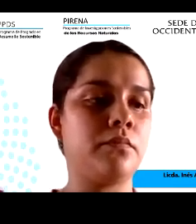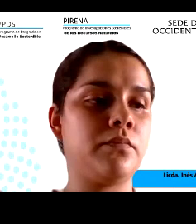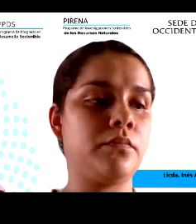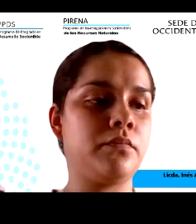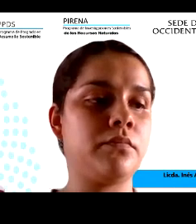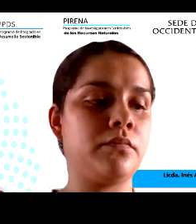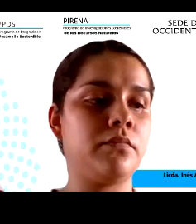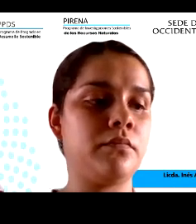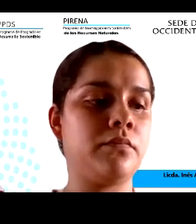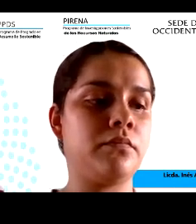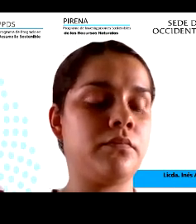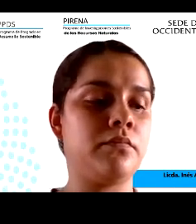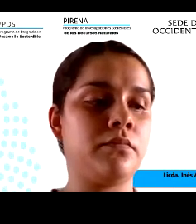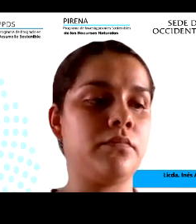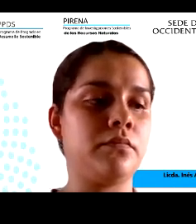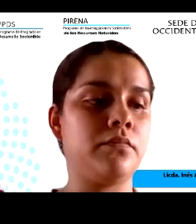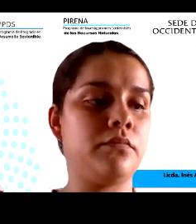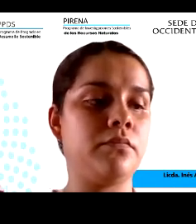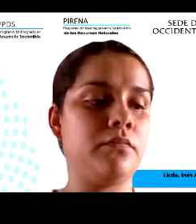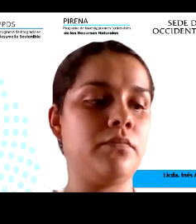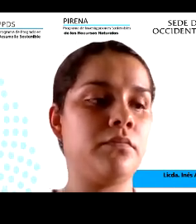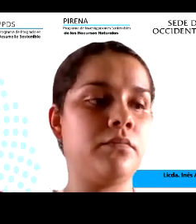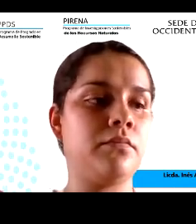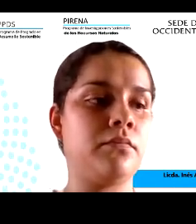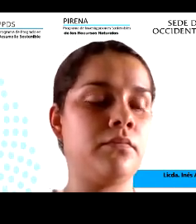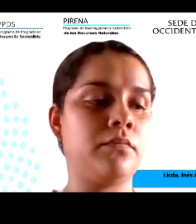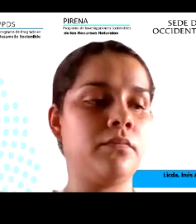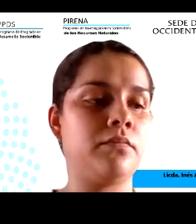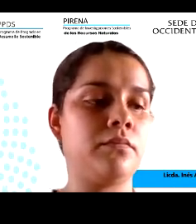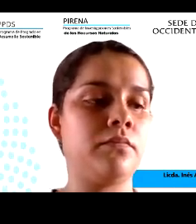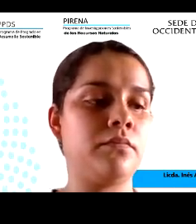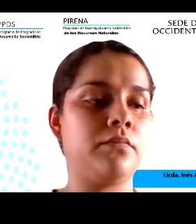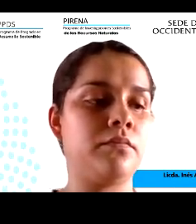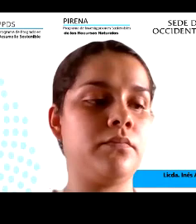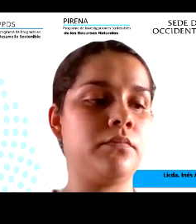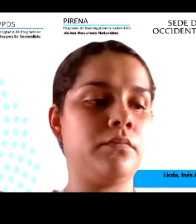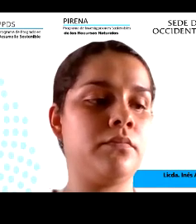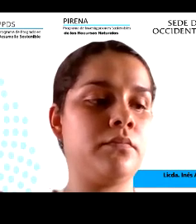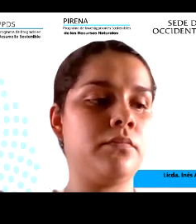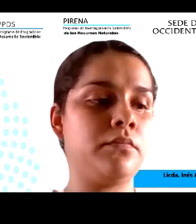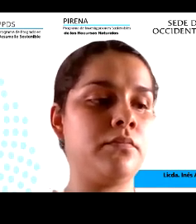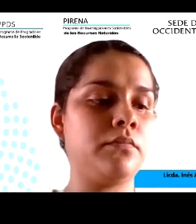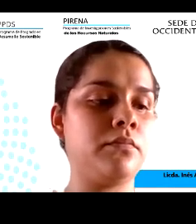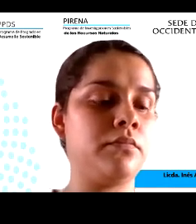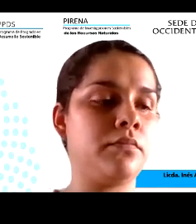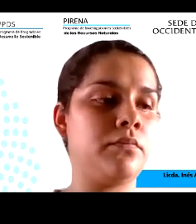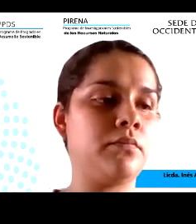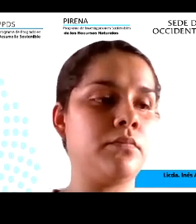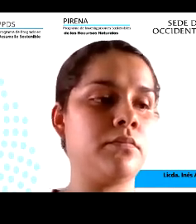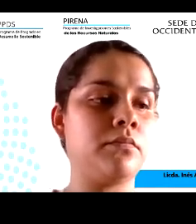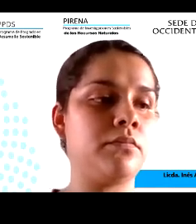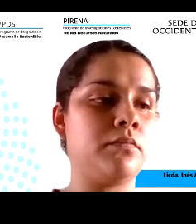de todas las metodologías que yo he probado, yo tengo aproximadamente 20 años de estar trabajando con ese tipo de modelos. Esta mide muy bien